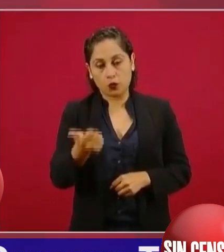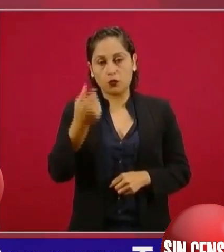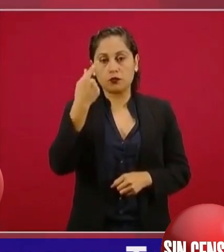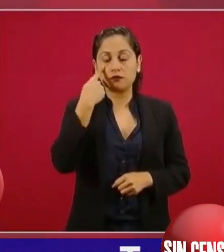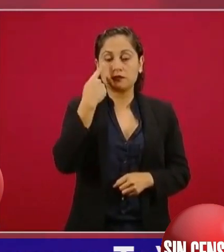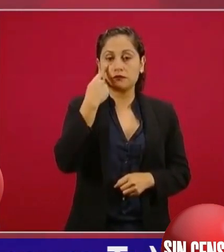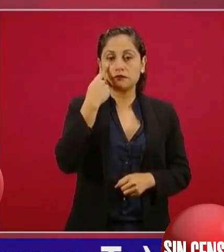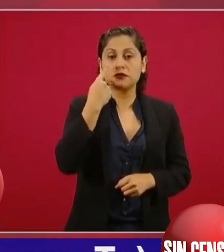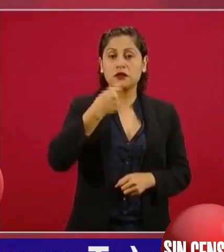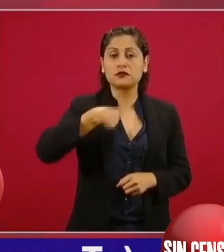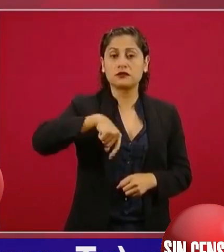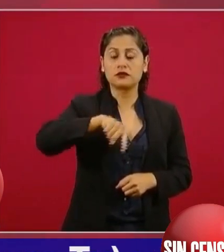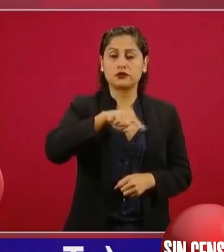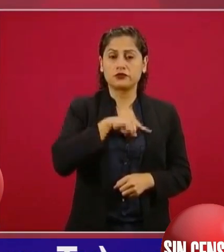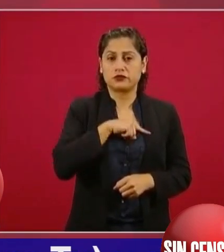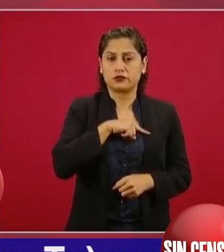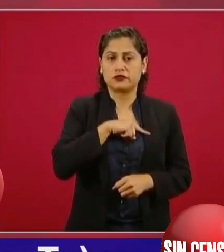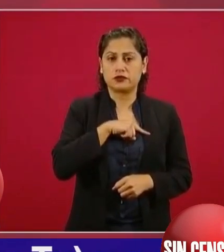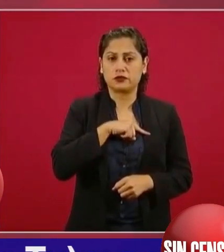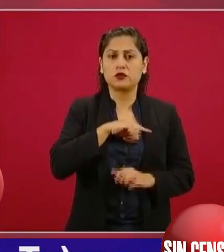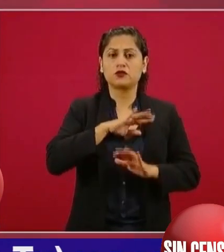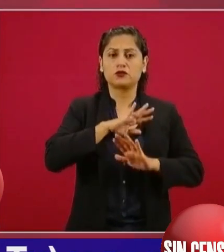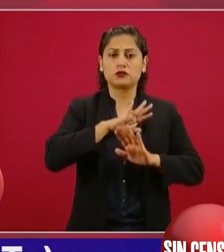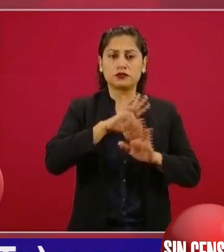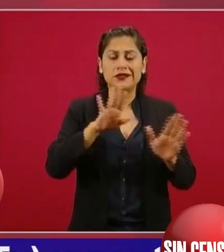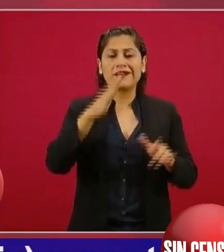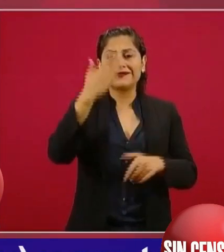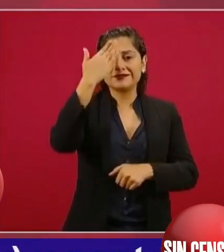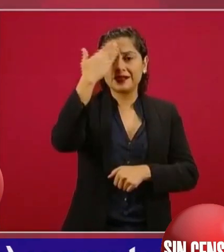abiertos a la observación internacional.